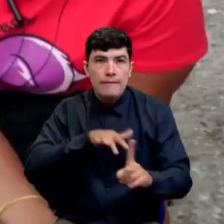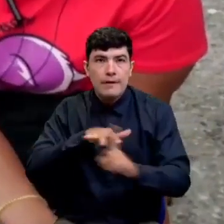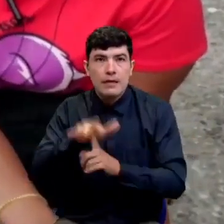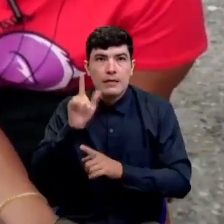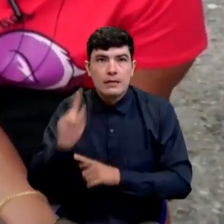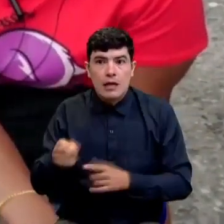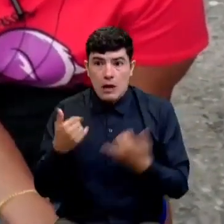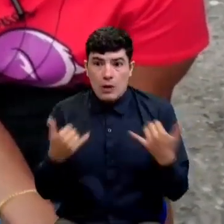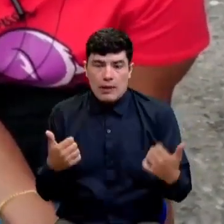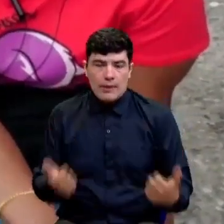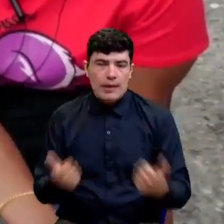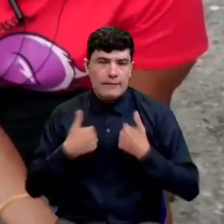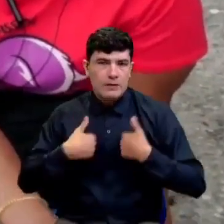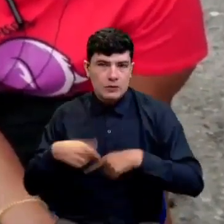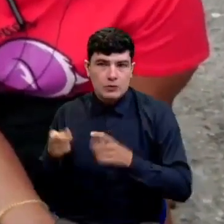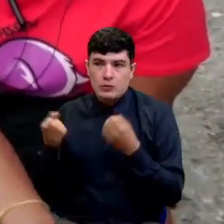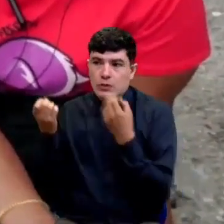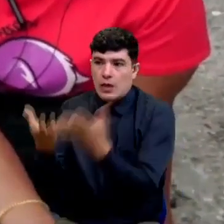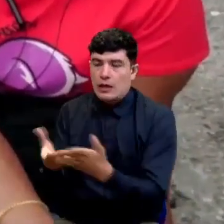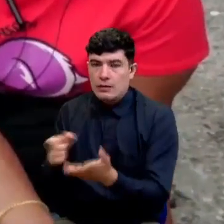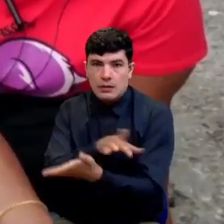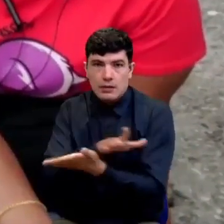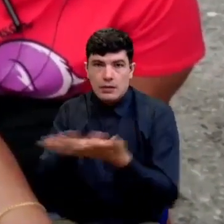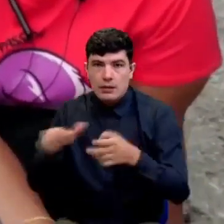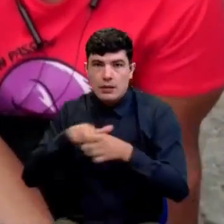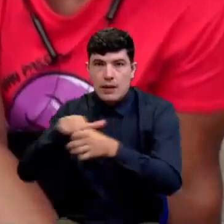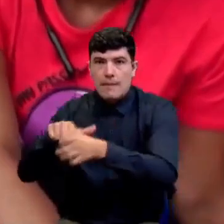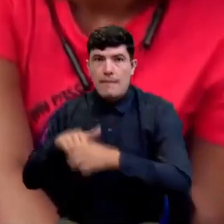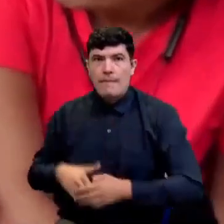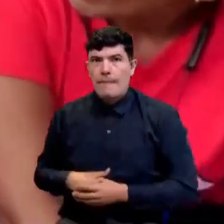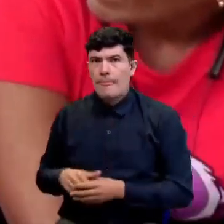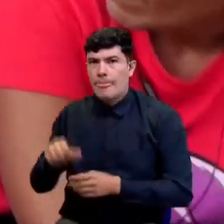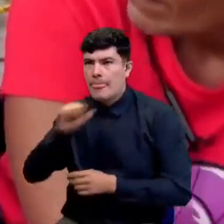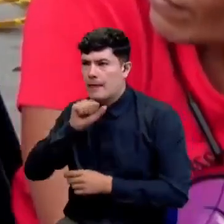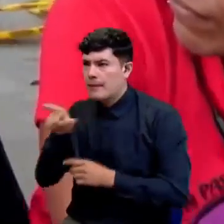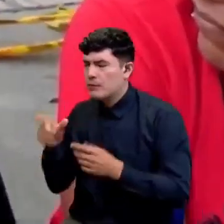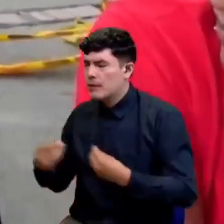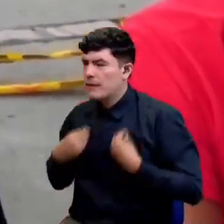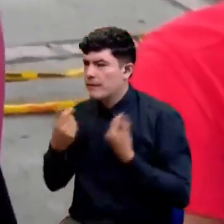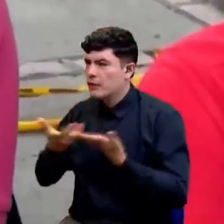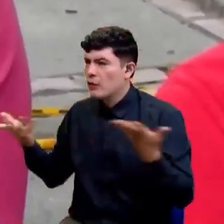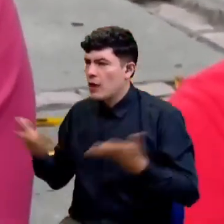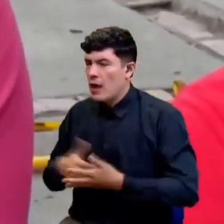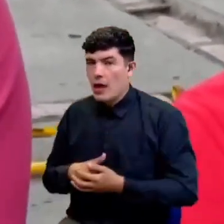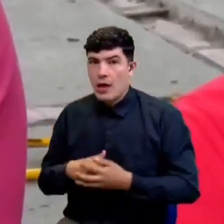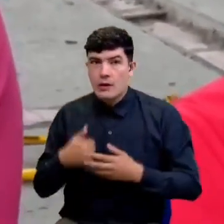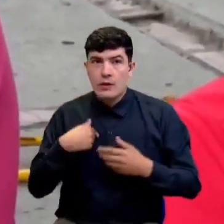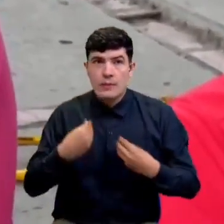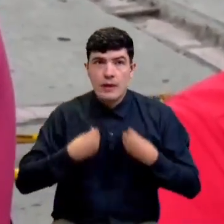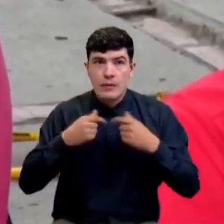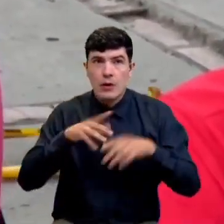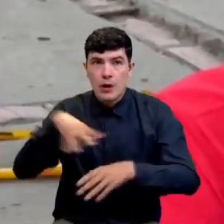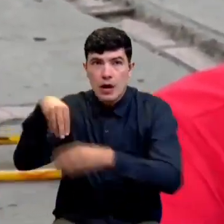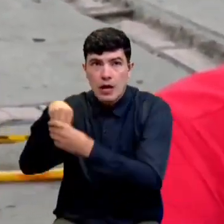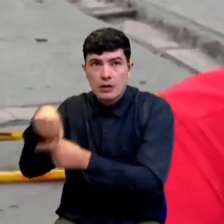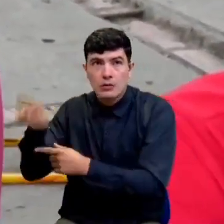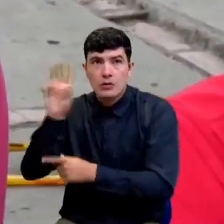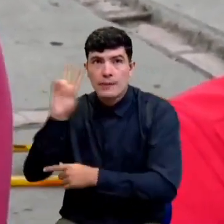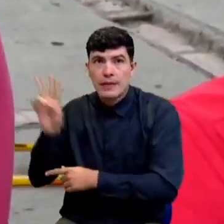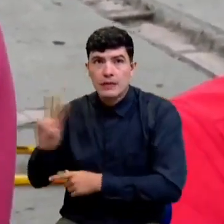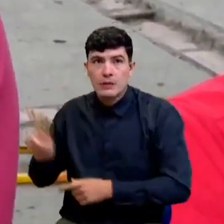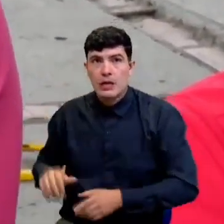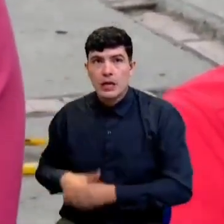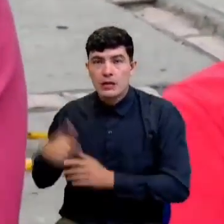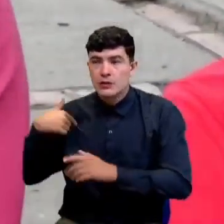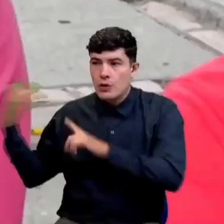lo beneficia a uno. ¿Cuál es su historia? ¿Vive aquí o vive allá? ¿El niño estudia acá o cómo es? Vivo del lado venezolano. Vivo del lado venezolano